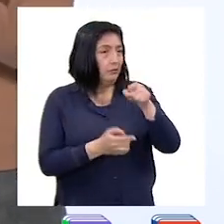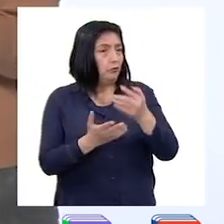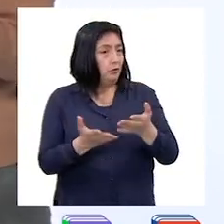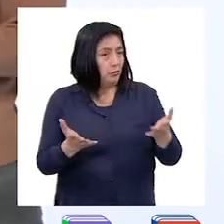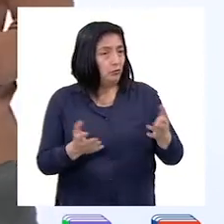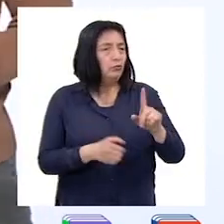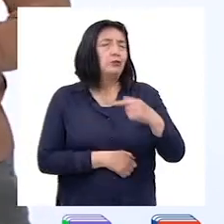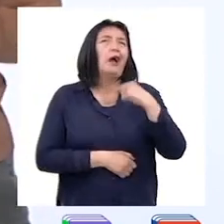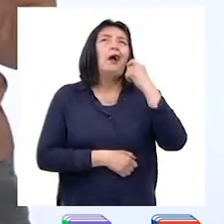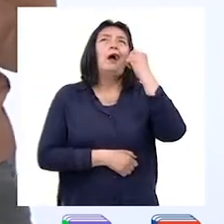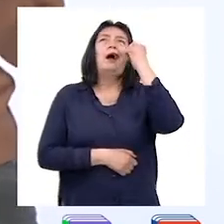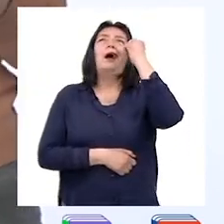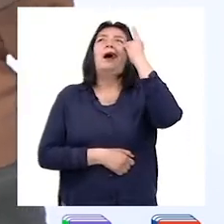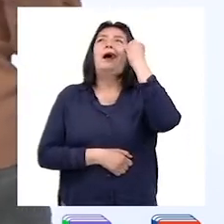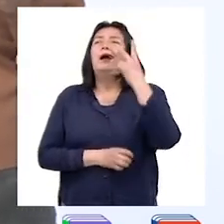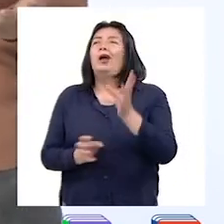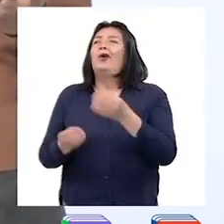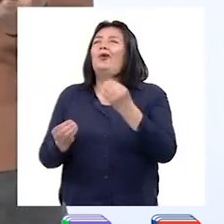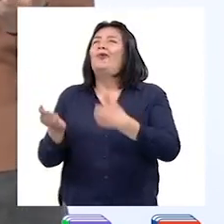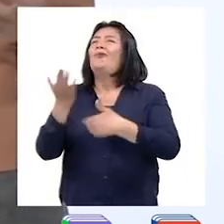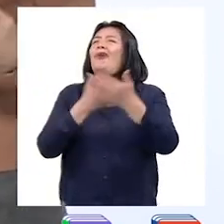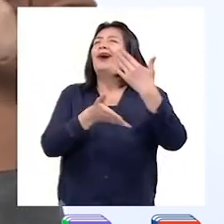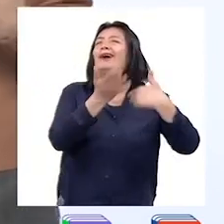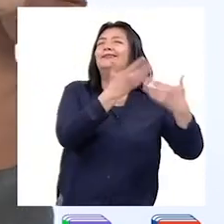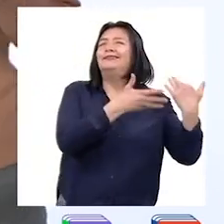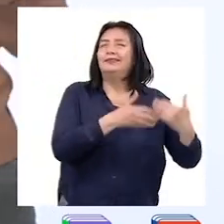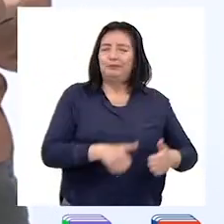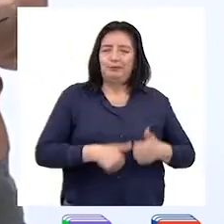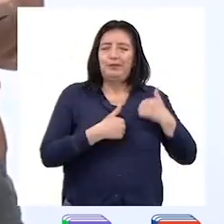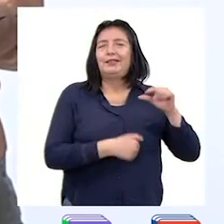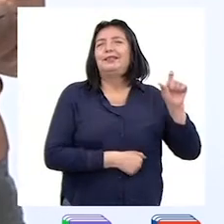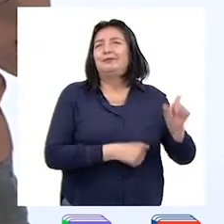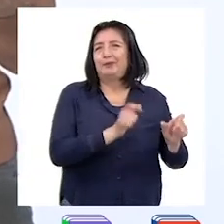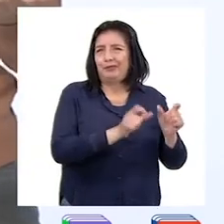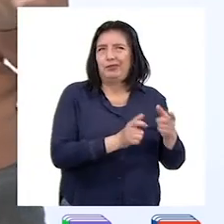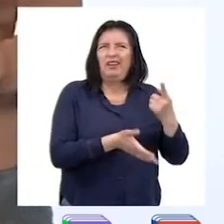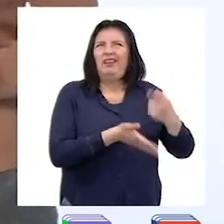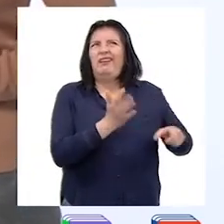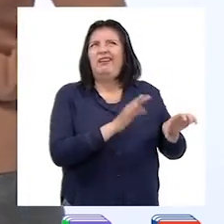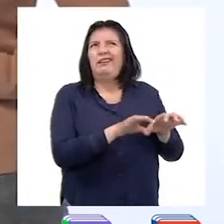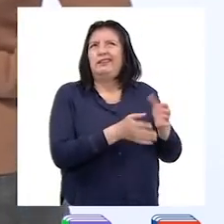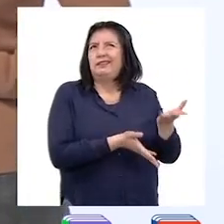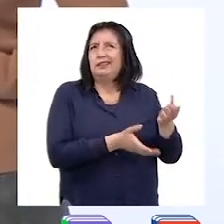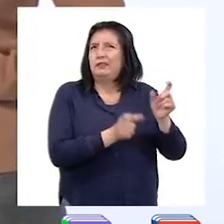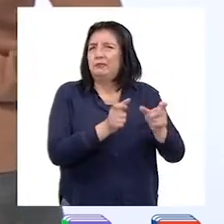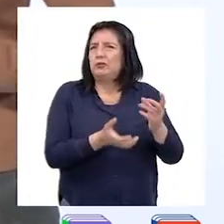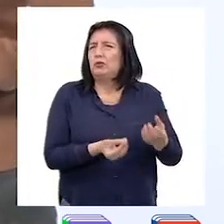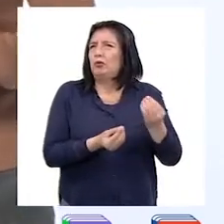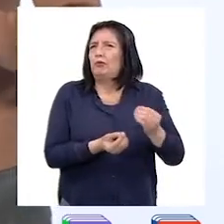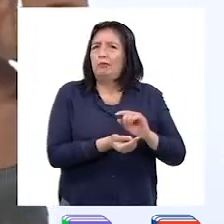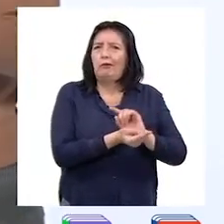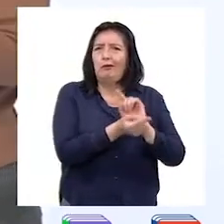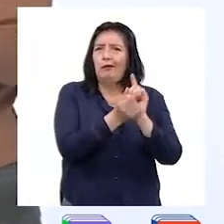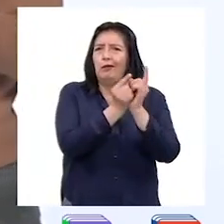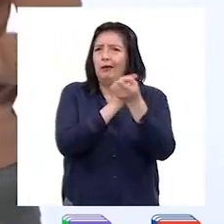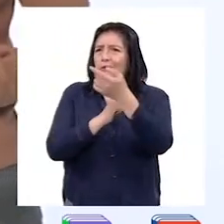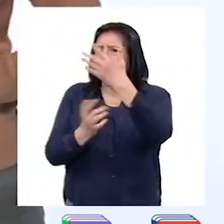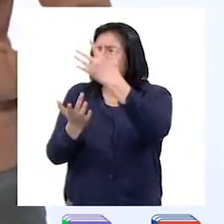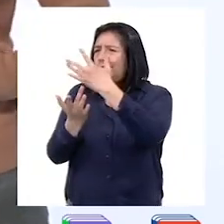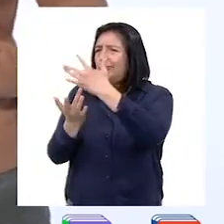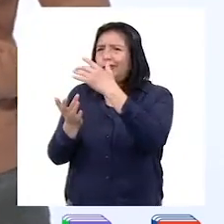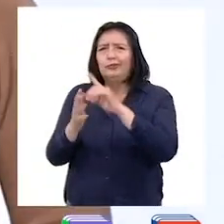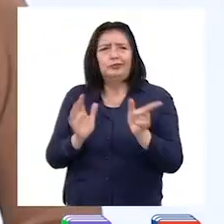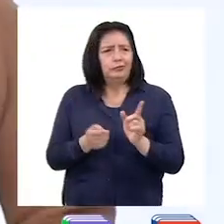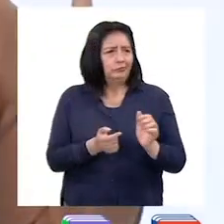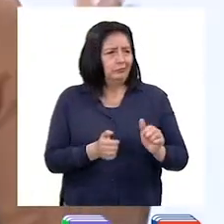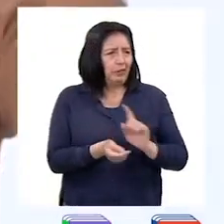nos permitirá comprender cómo vivían las personas, qué hacían y de qué manera los cambios tecnológicos transformaron su